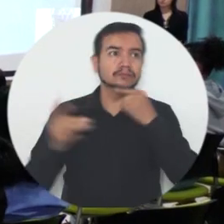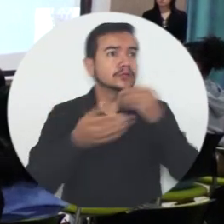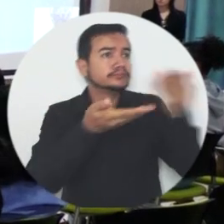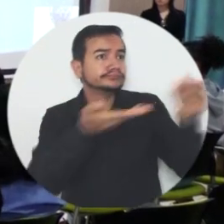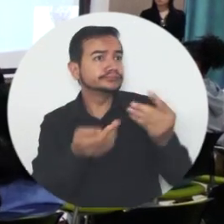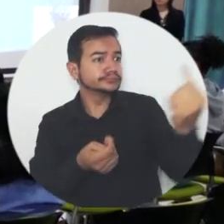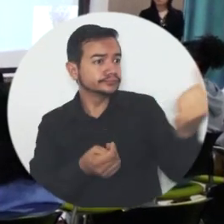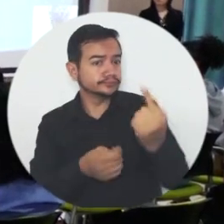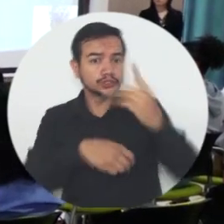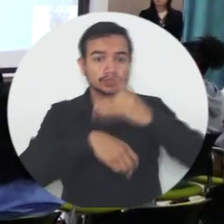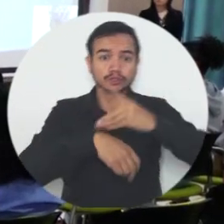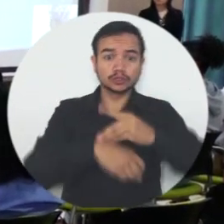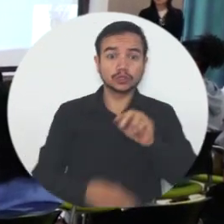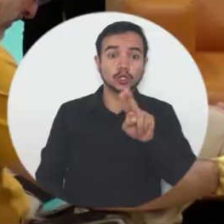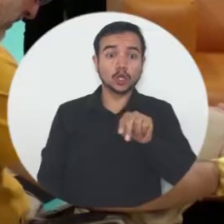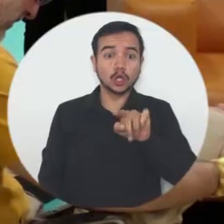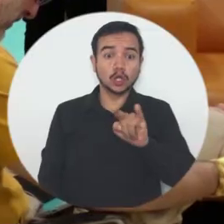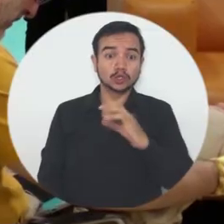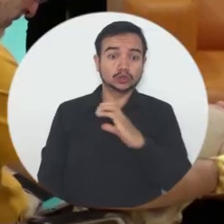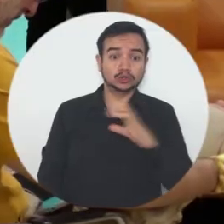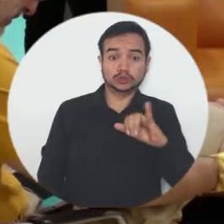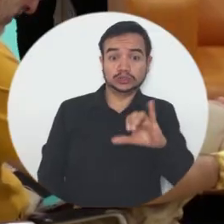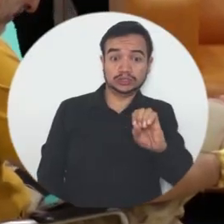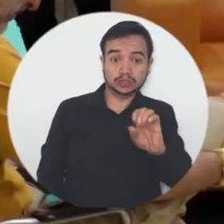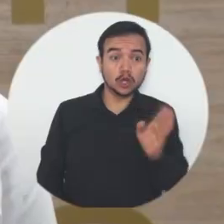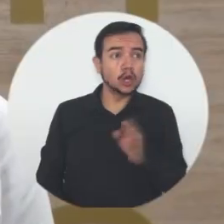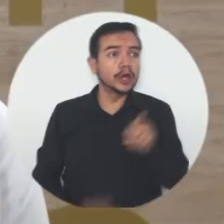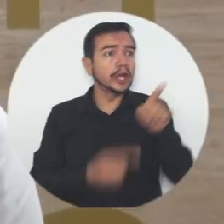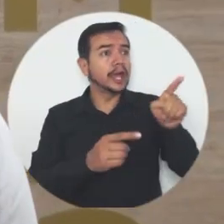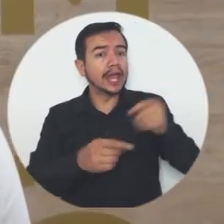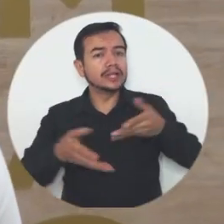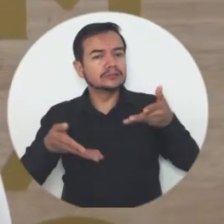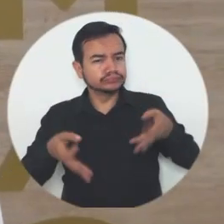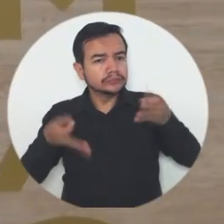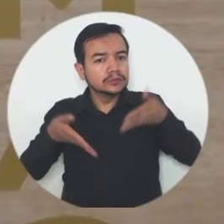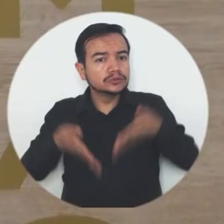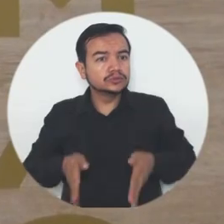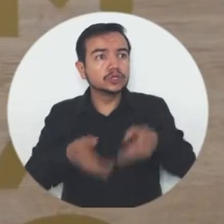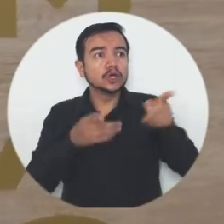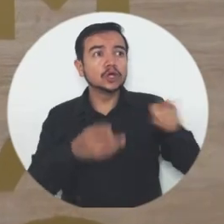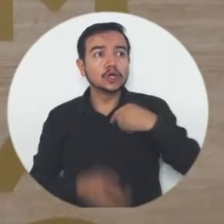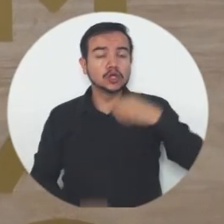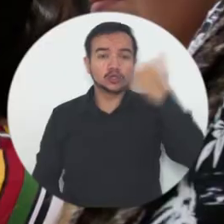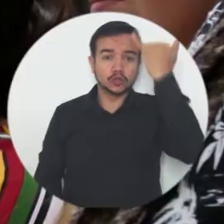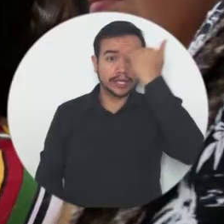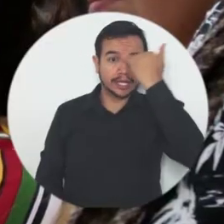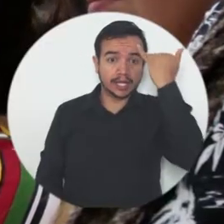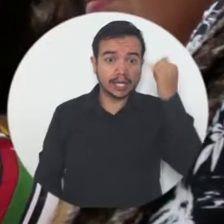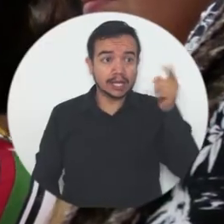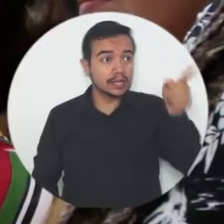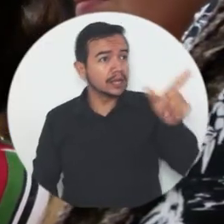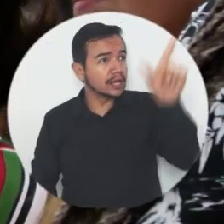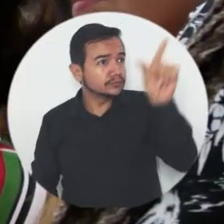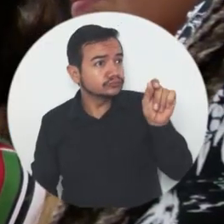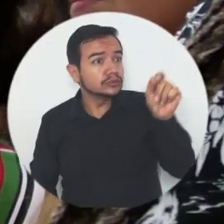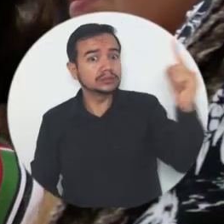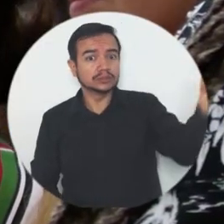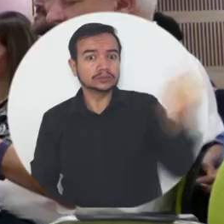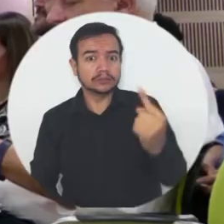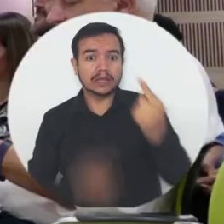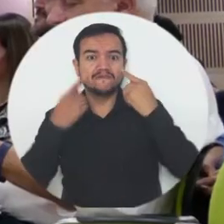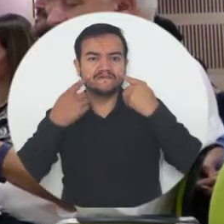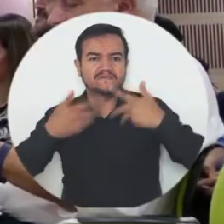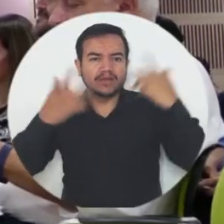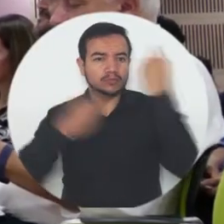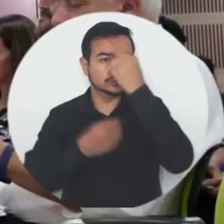La Universidad del Magdalena recibió complacida la visita del doctor Nunzio Ordine, el ensayista italiano más famoso del mundo,